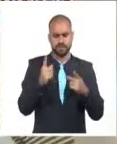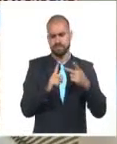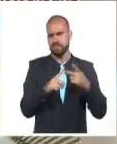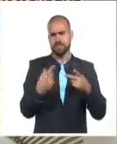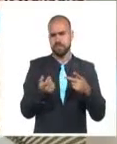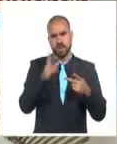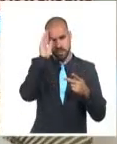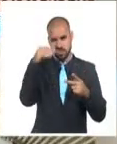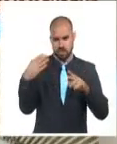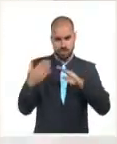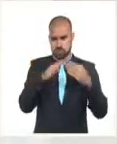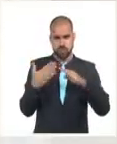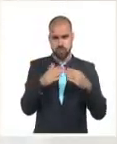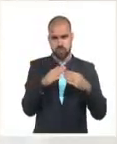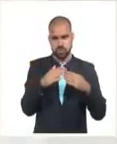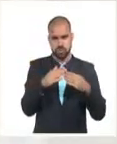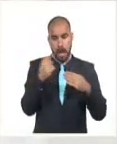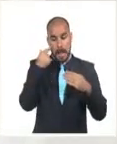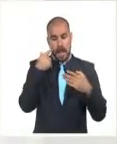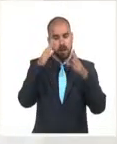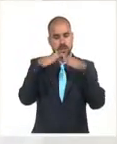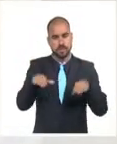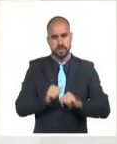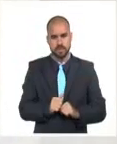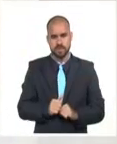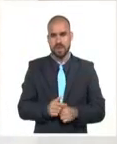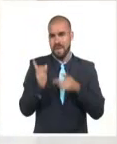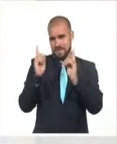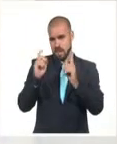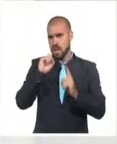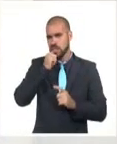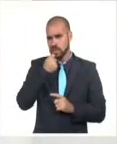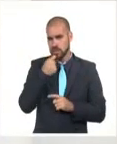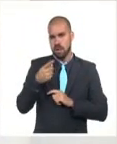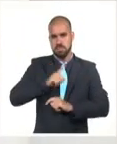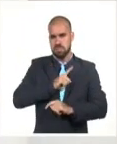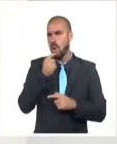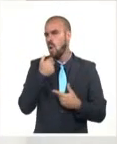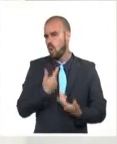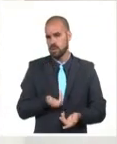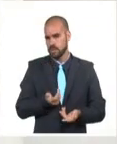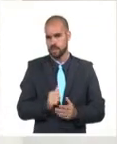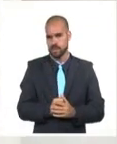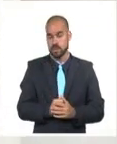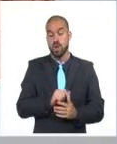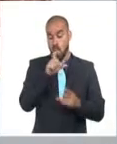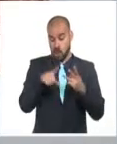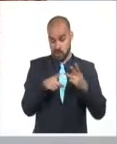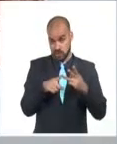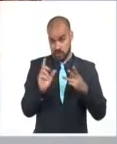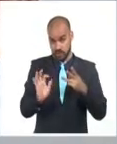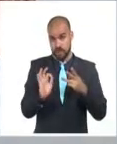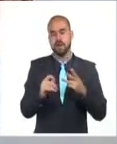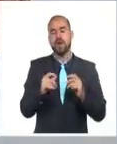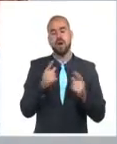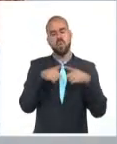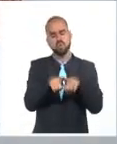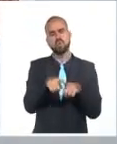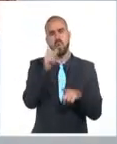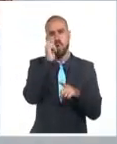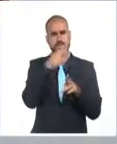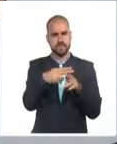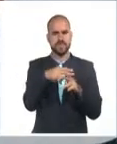confrontación a los intentos de normalización, la política de los Estados Unidos hacia Cuba, este último en colaboración con el ensayista